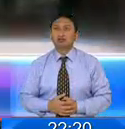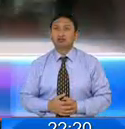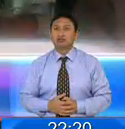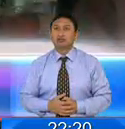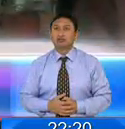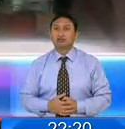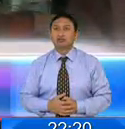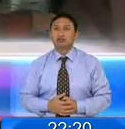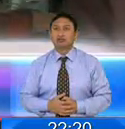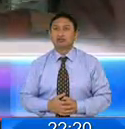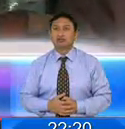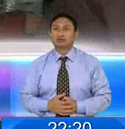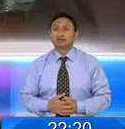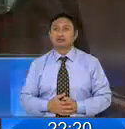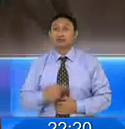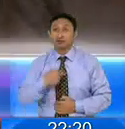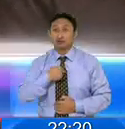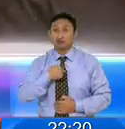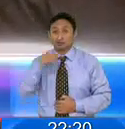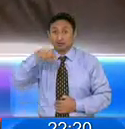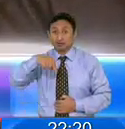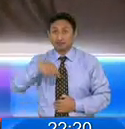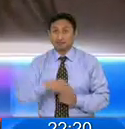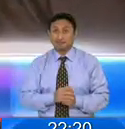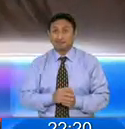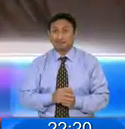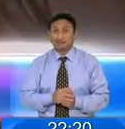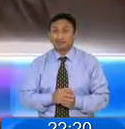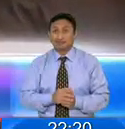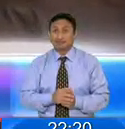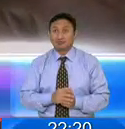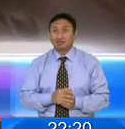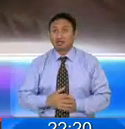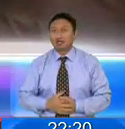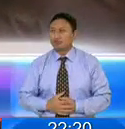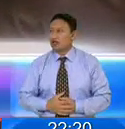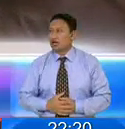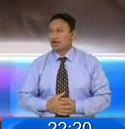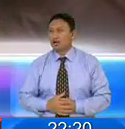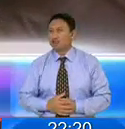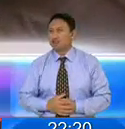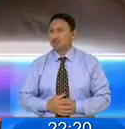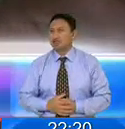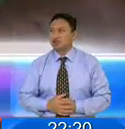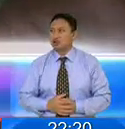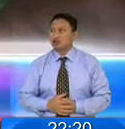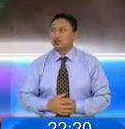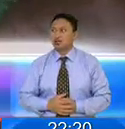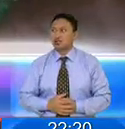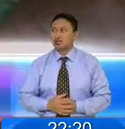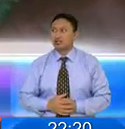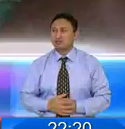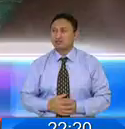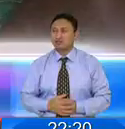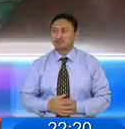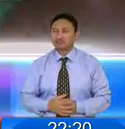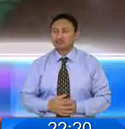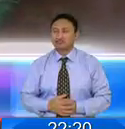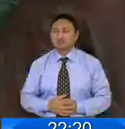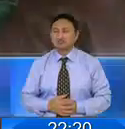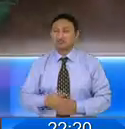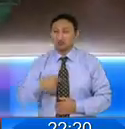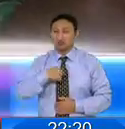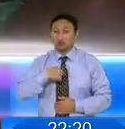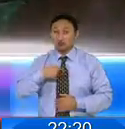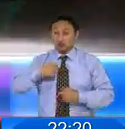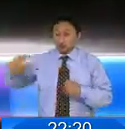La distracción. Mientras yo cortaba el mantel, ellas se me ponen de frente y alzándome el mantel para que yo no vea